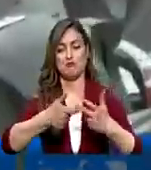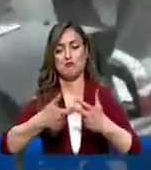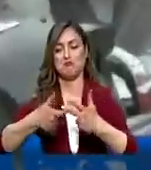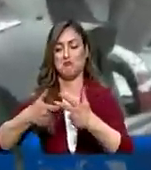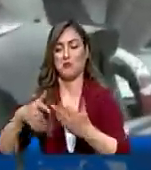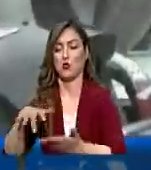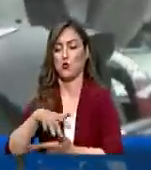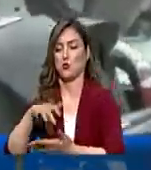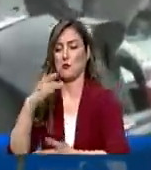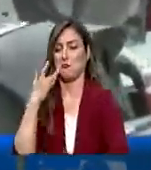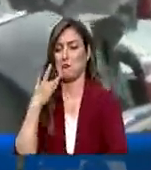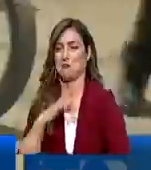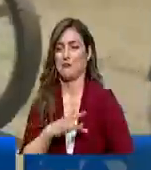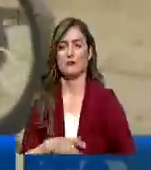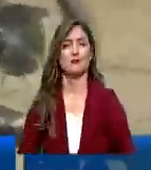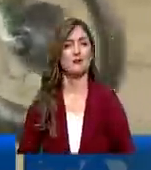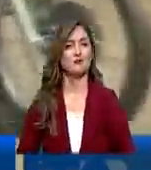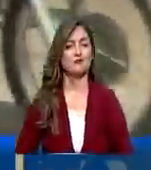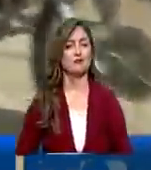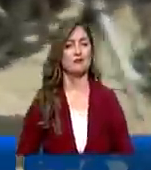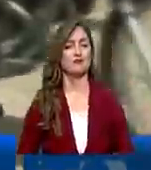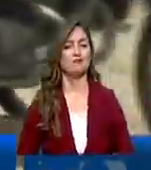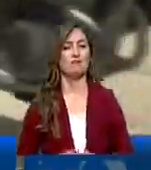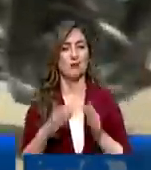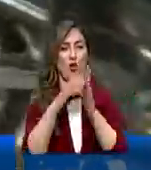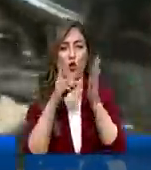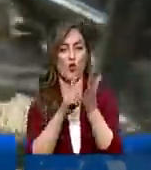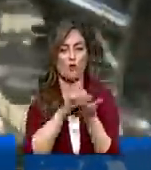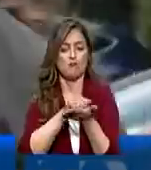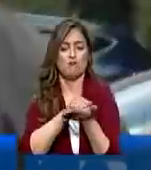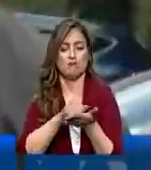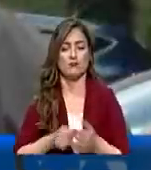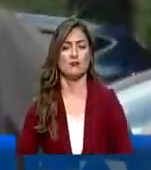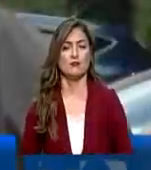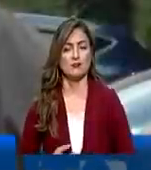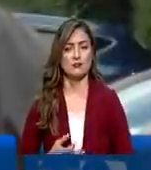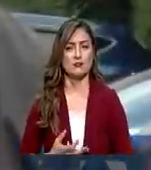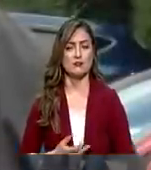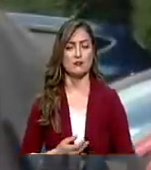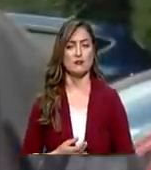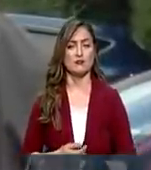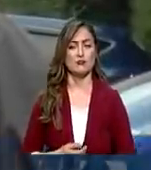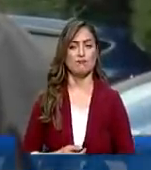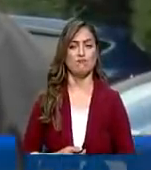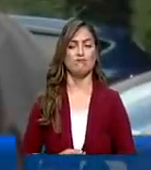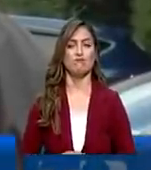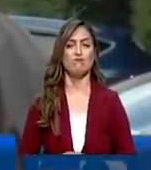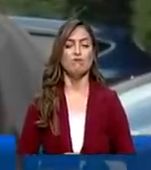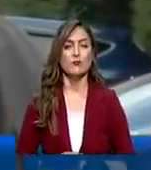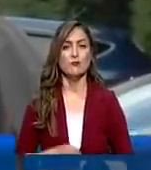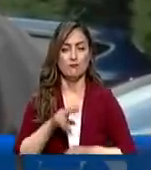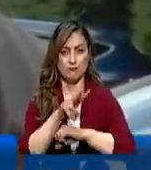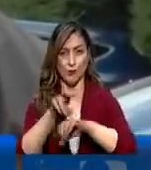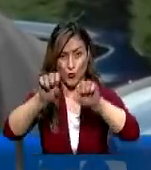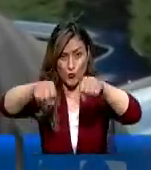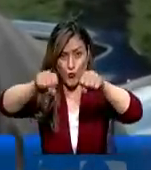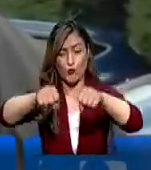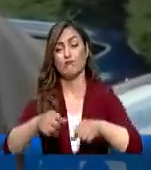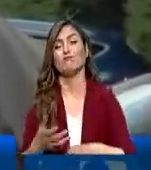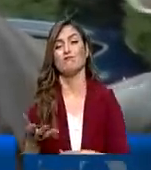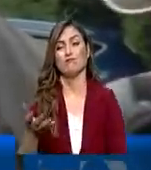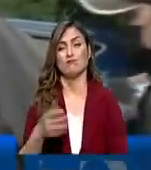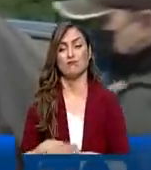dudosa procedencia con los seriales alfanuméricos adulterados. Esta situación por lo general se la realiza cuando las motocicletas han